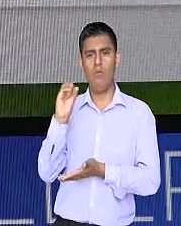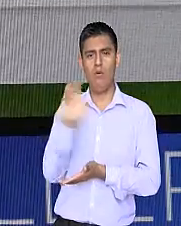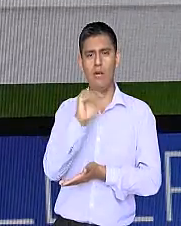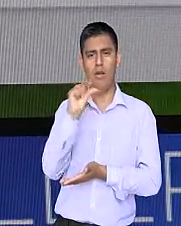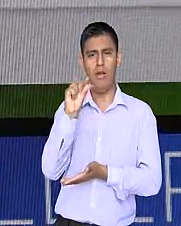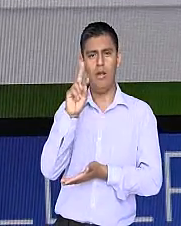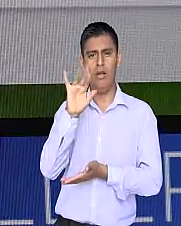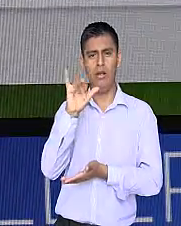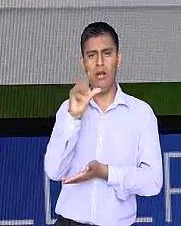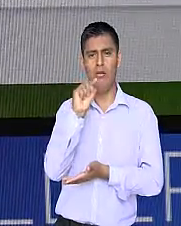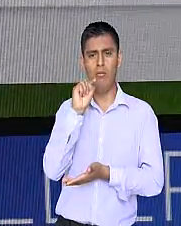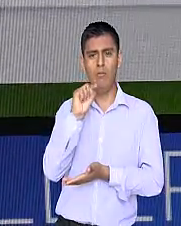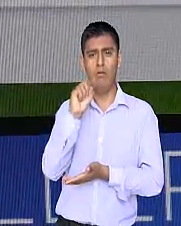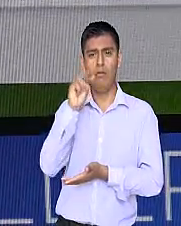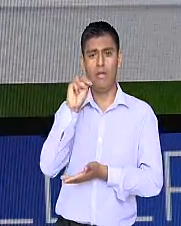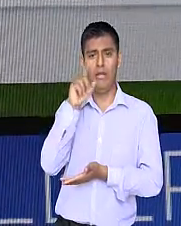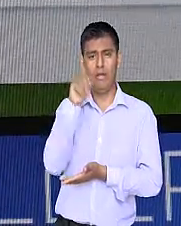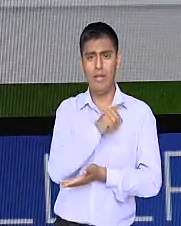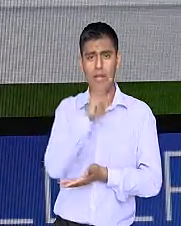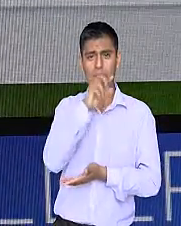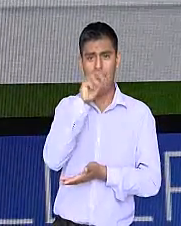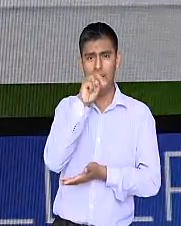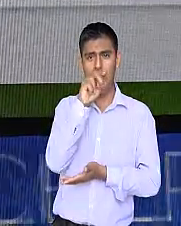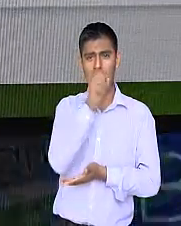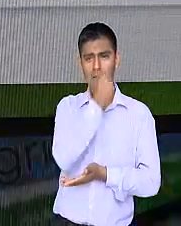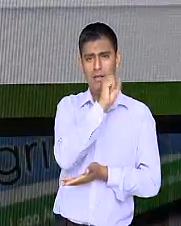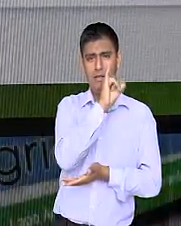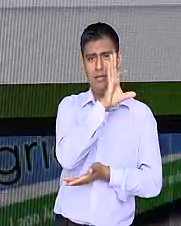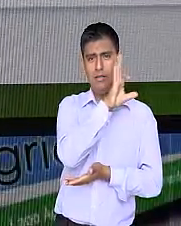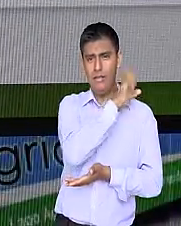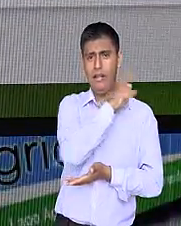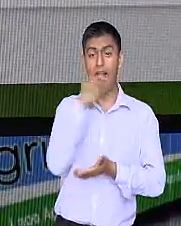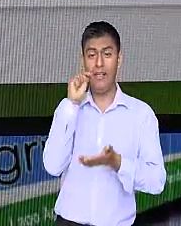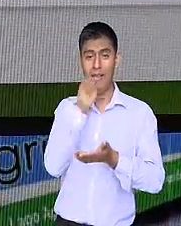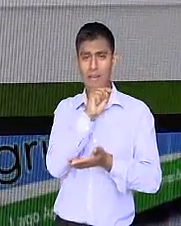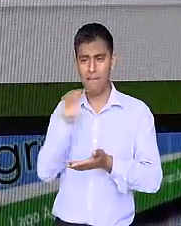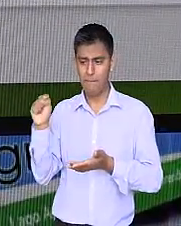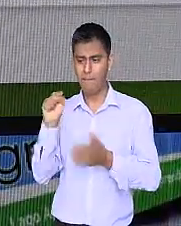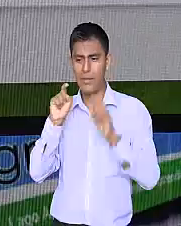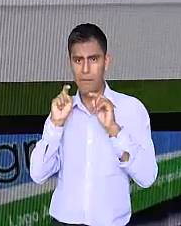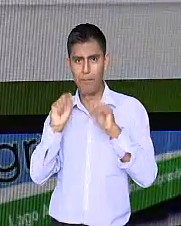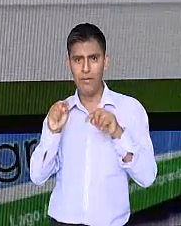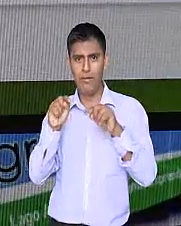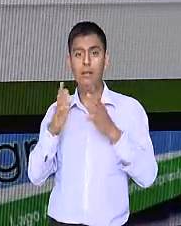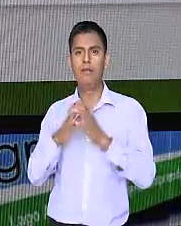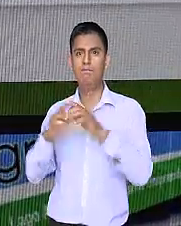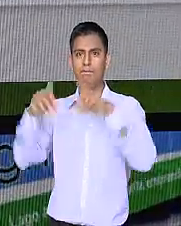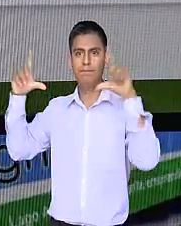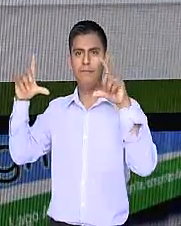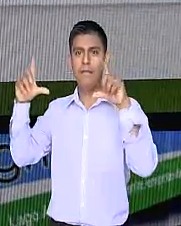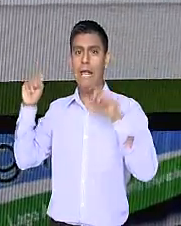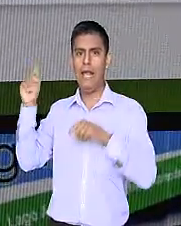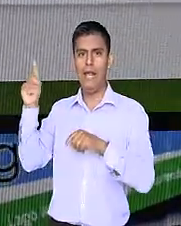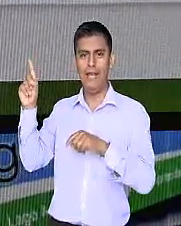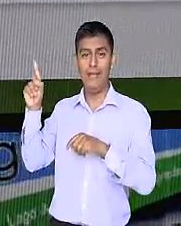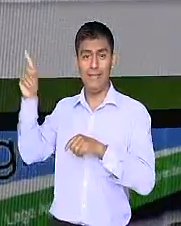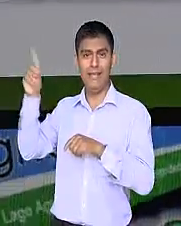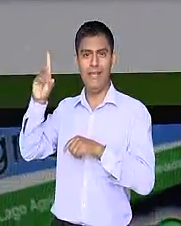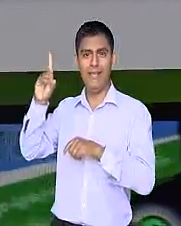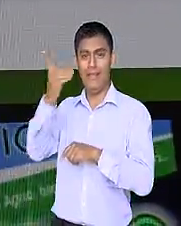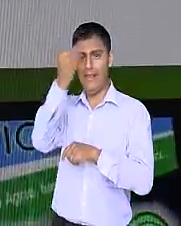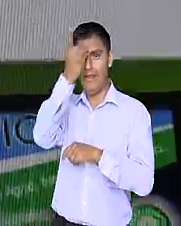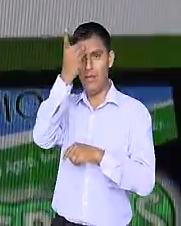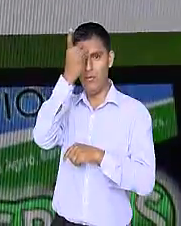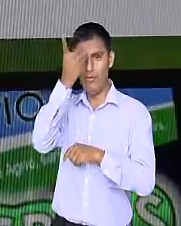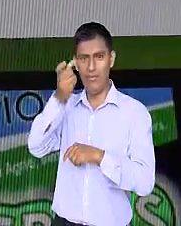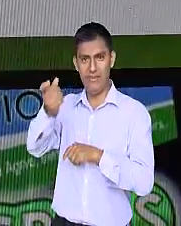www.lagoagrio.gob.es en CITE, ¿no es cierto? Y dentro de la página del municipio ya tenemos un link que